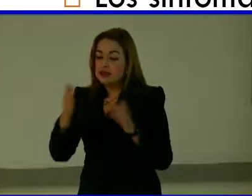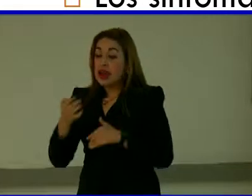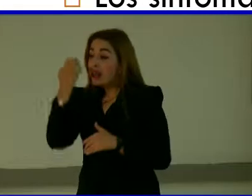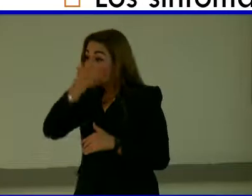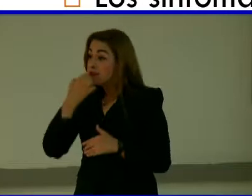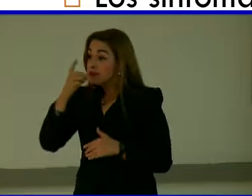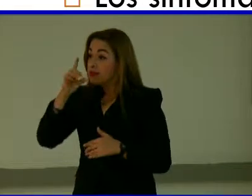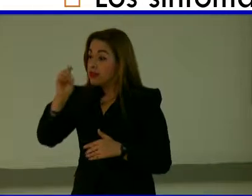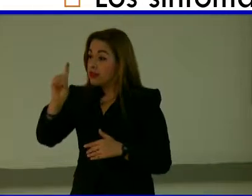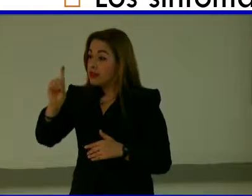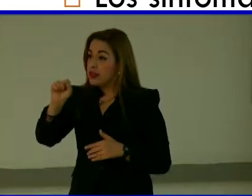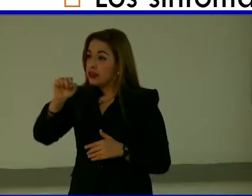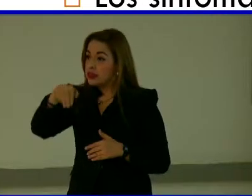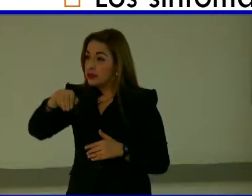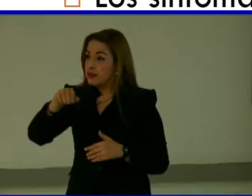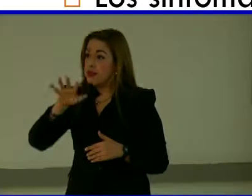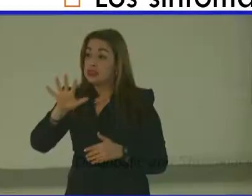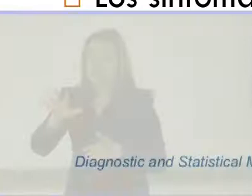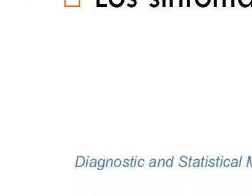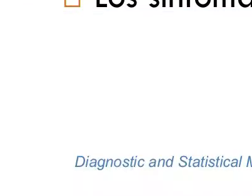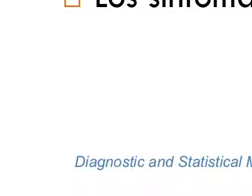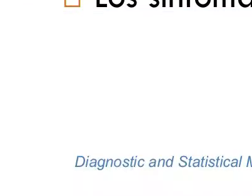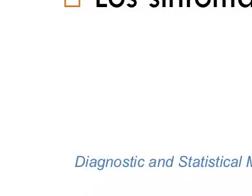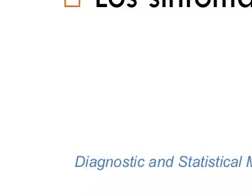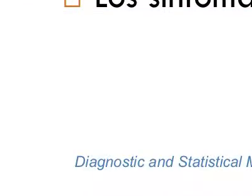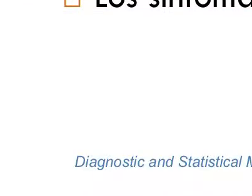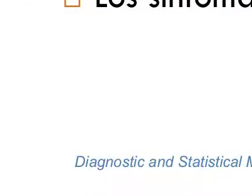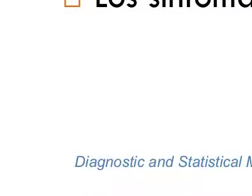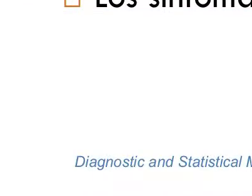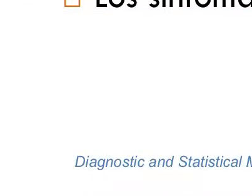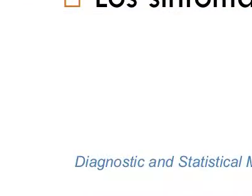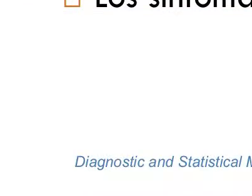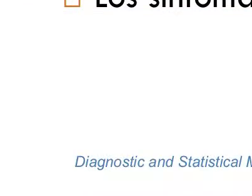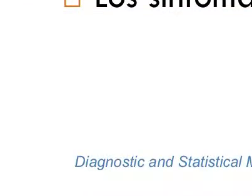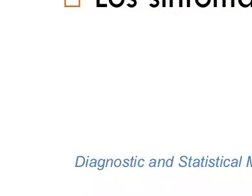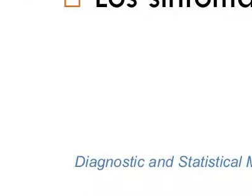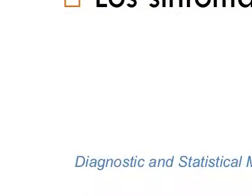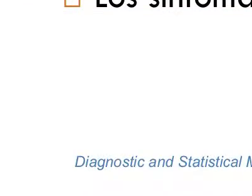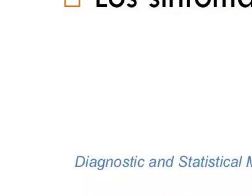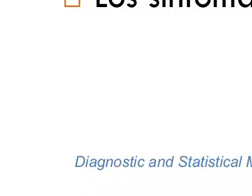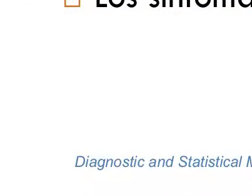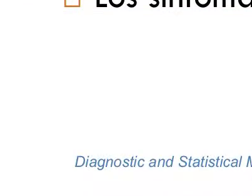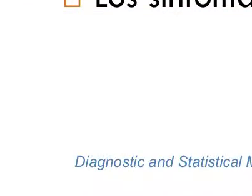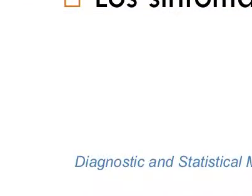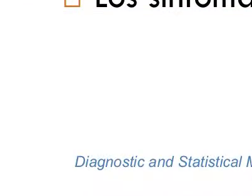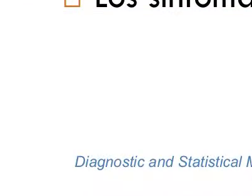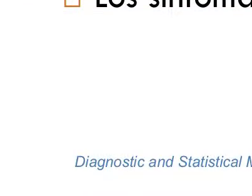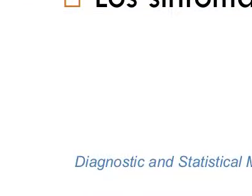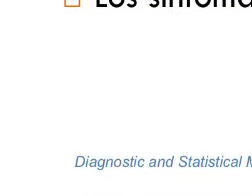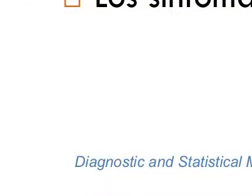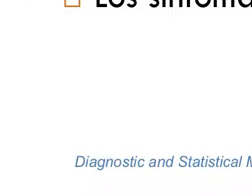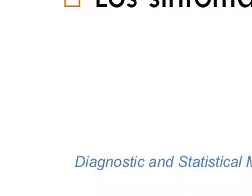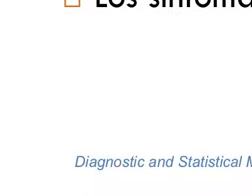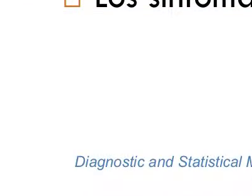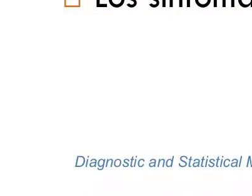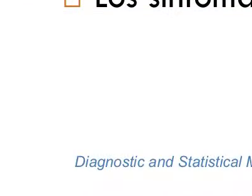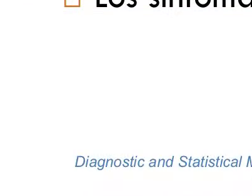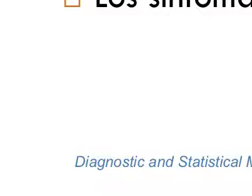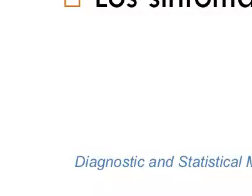persistente de inatención y/o, porque no siempre tenemos que tener todo, y/o hiperactividad,